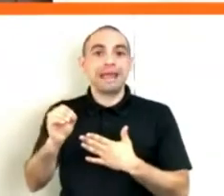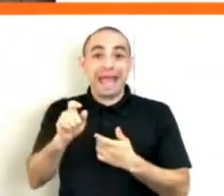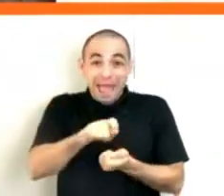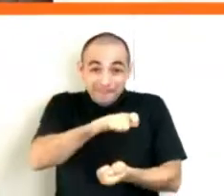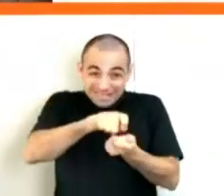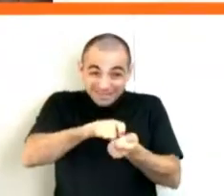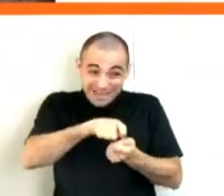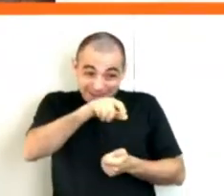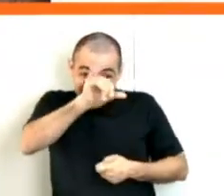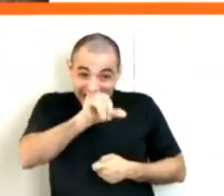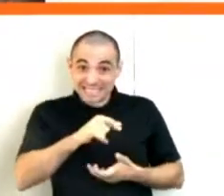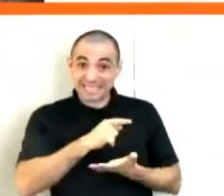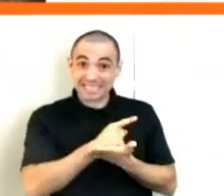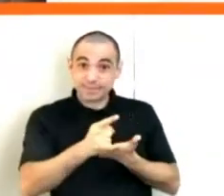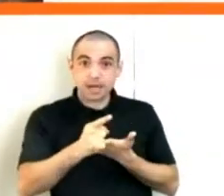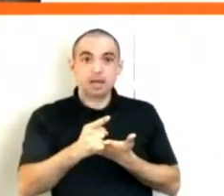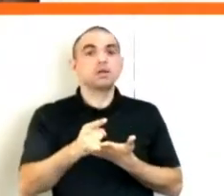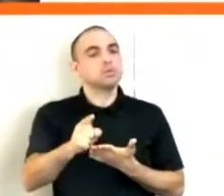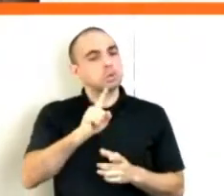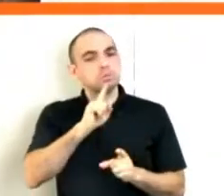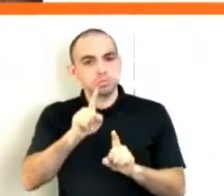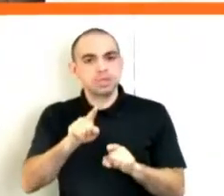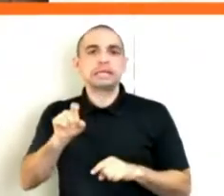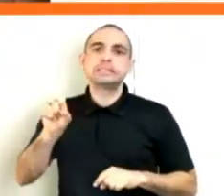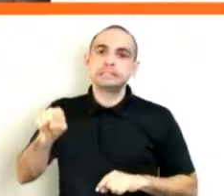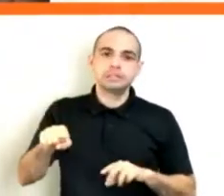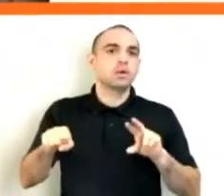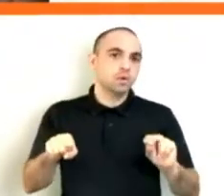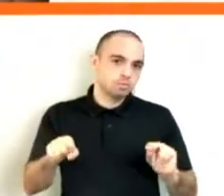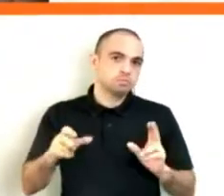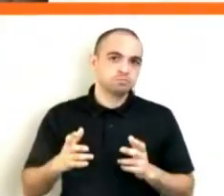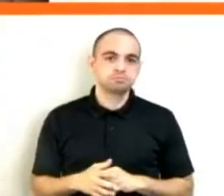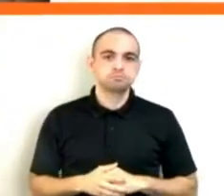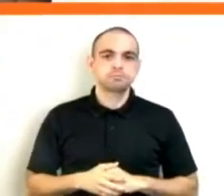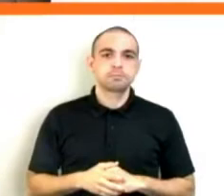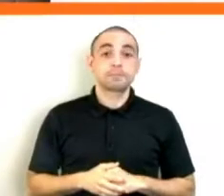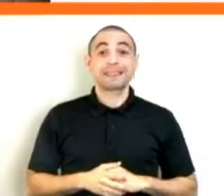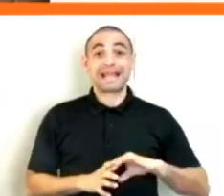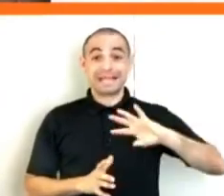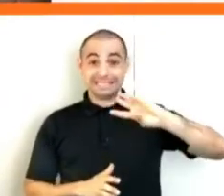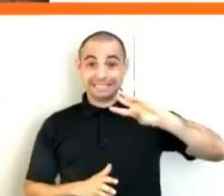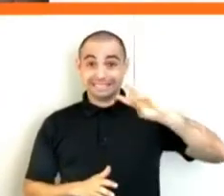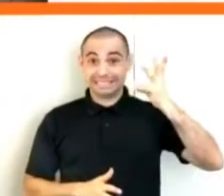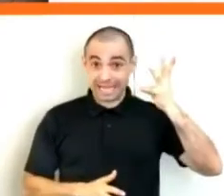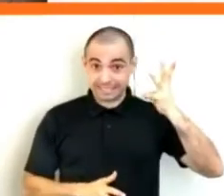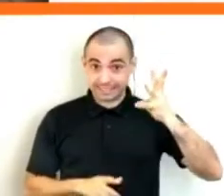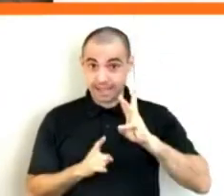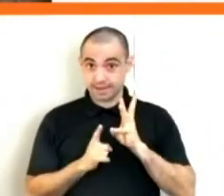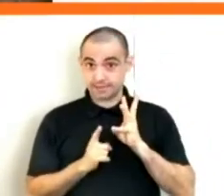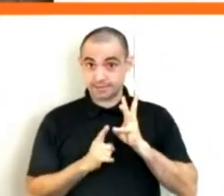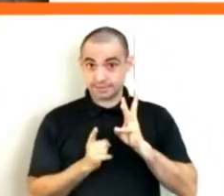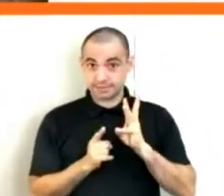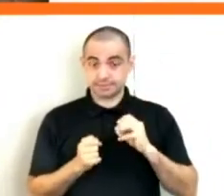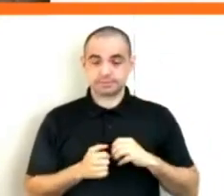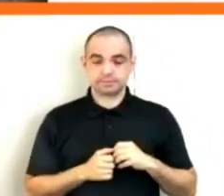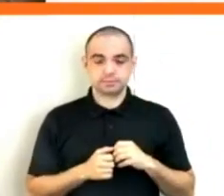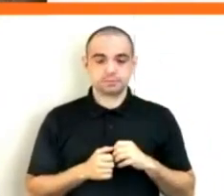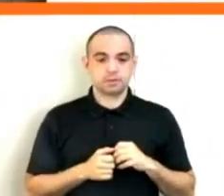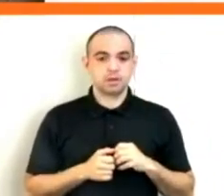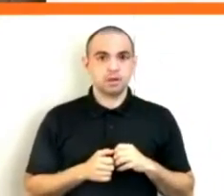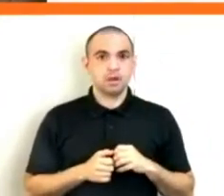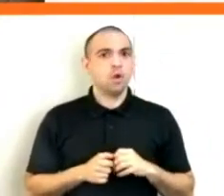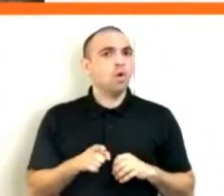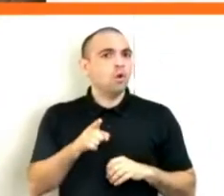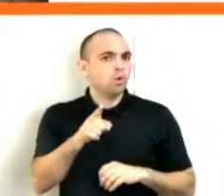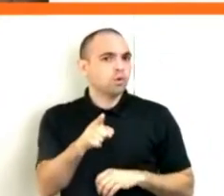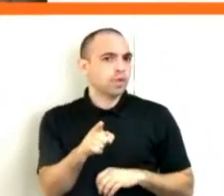usted está reclamando, y lo mismo, contesta sí o no. La sexta, bien importante esta, ¿estuvo apto y disponible